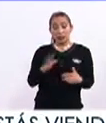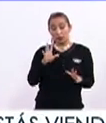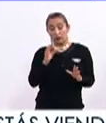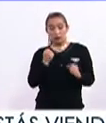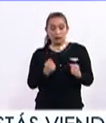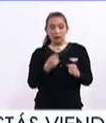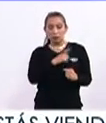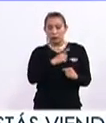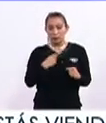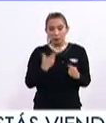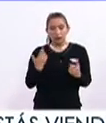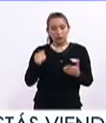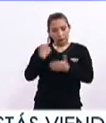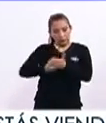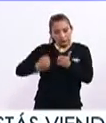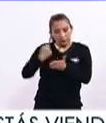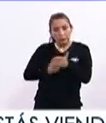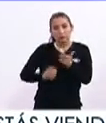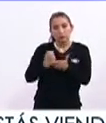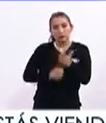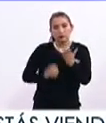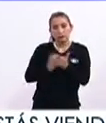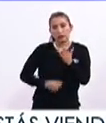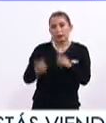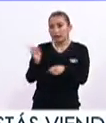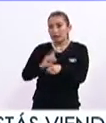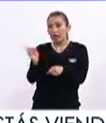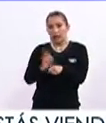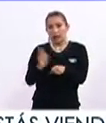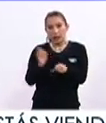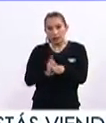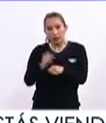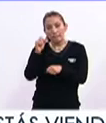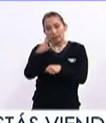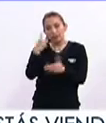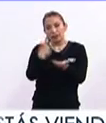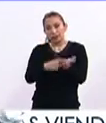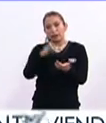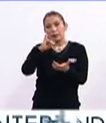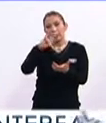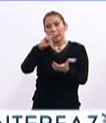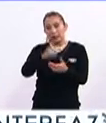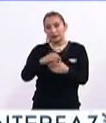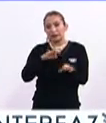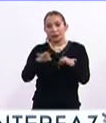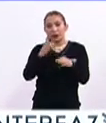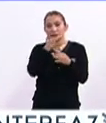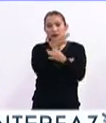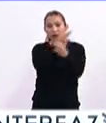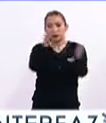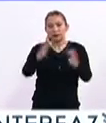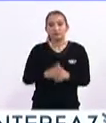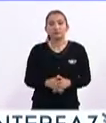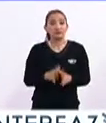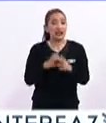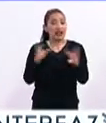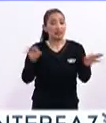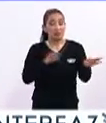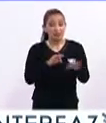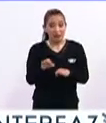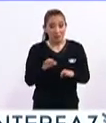fuerte. Por eso hay que pelearle centímetro a centímetro en el propio Politécnico nuestra tarea de difusión. Pues una gran